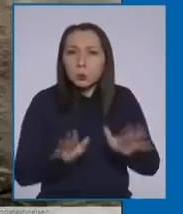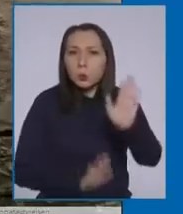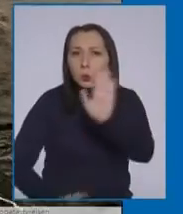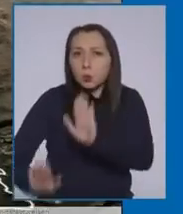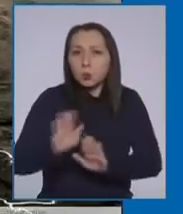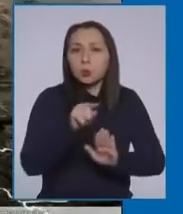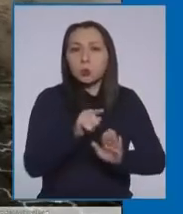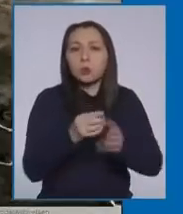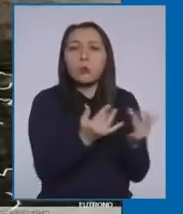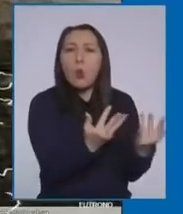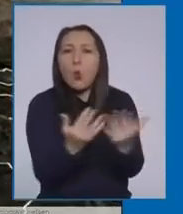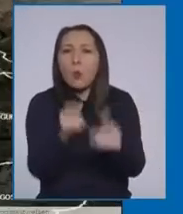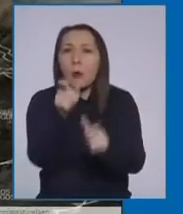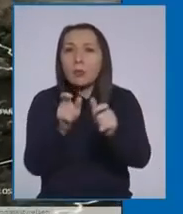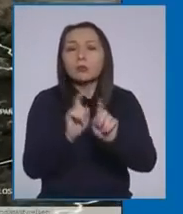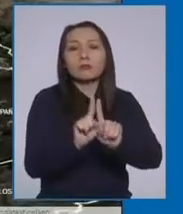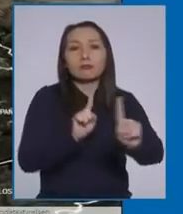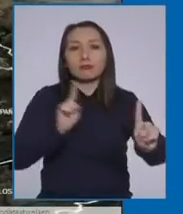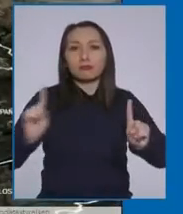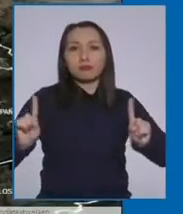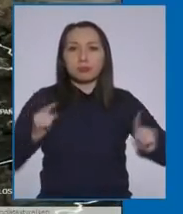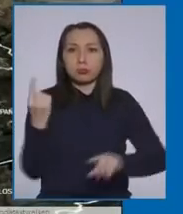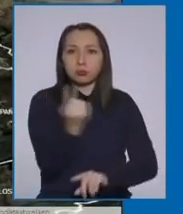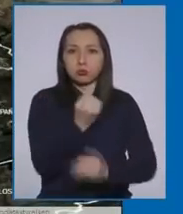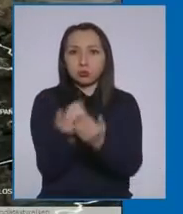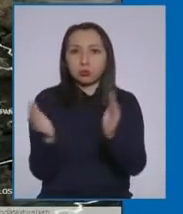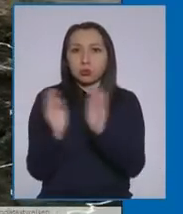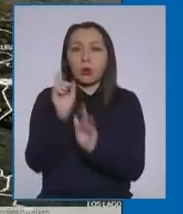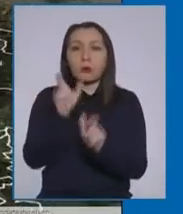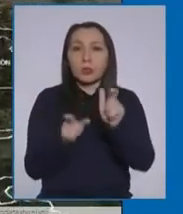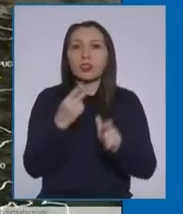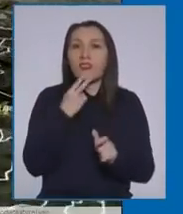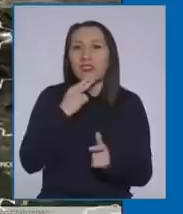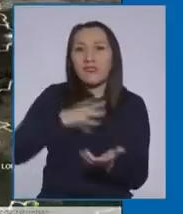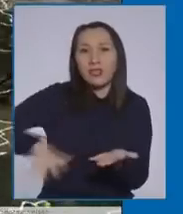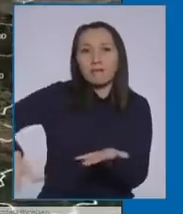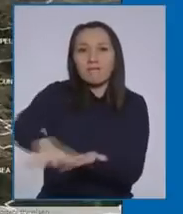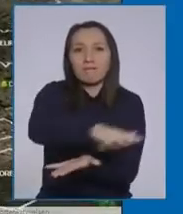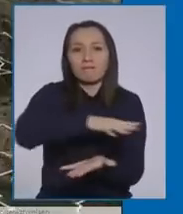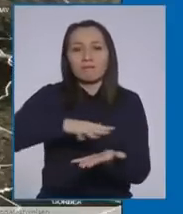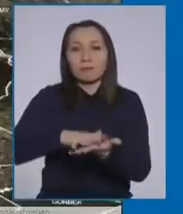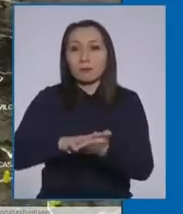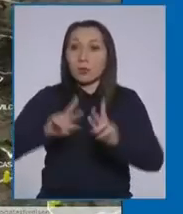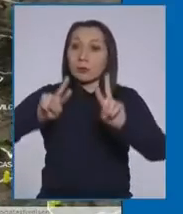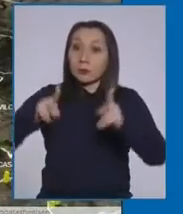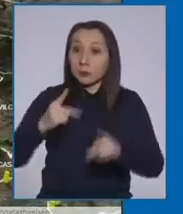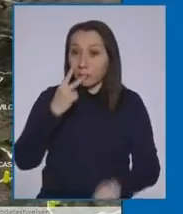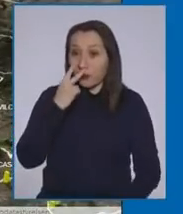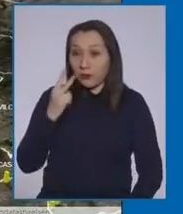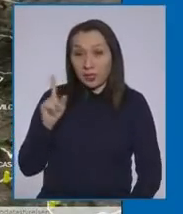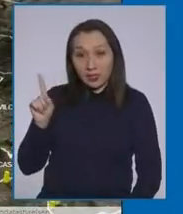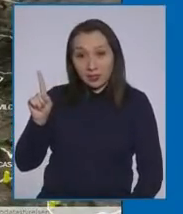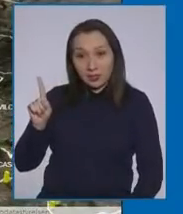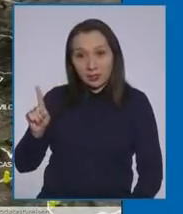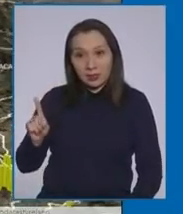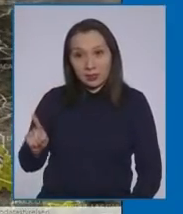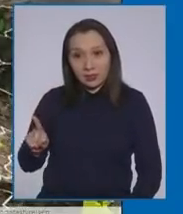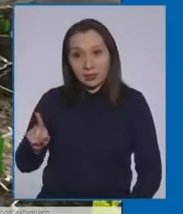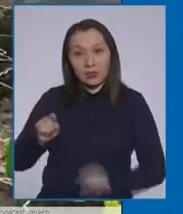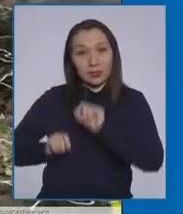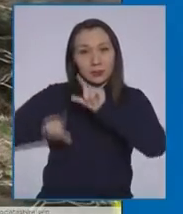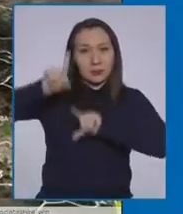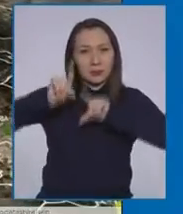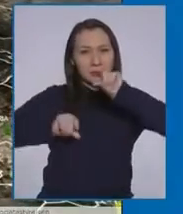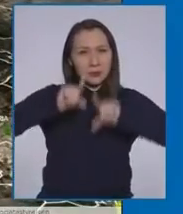para poder trazar y aislar a la población que está inserta en el territorio. La simbología que ustedes están viendo en la